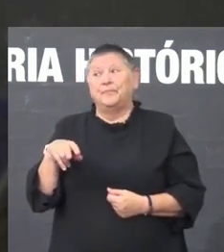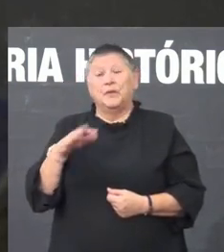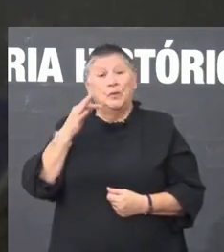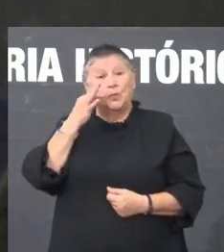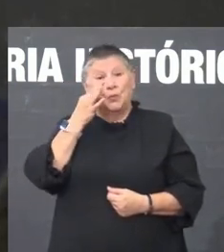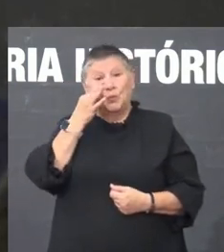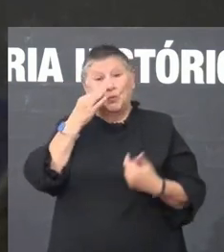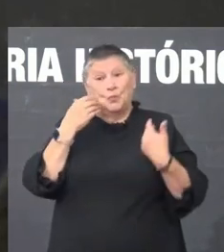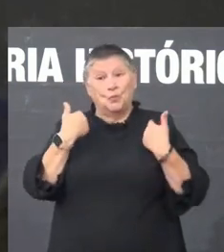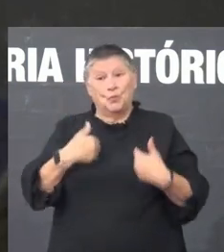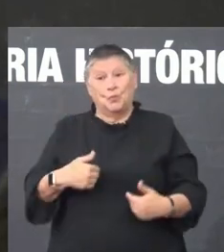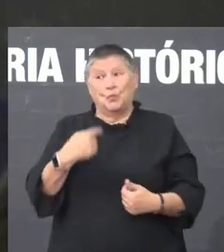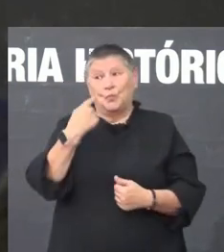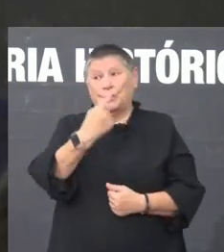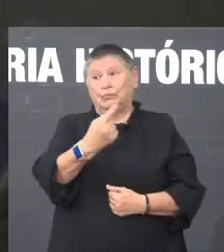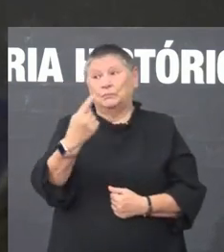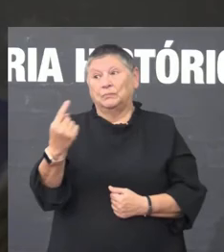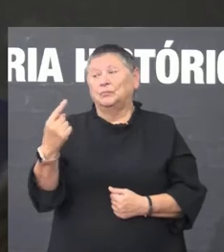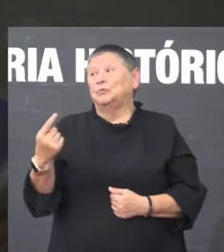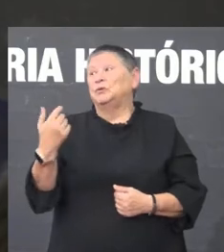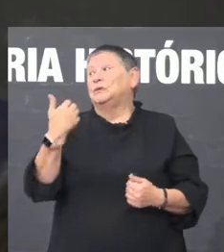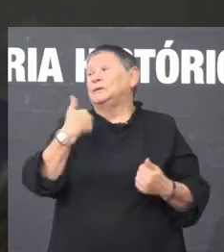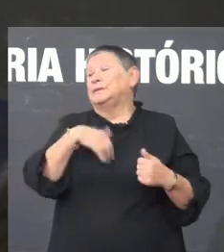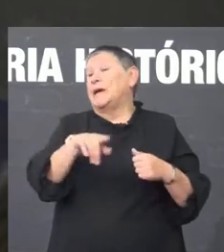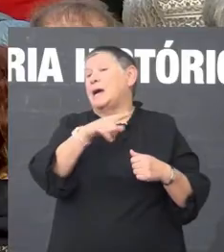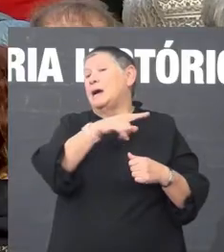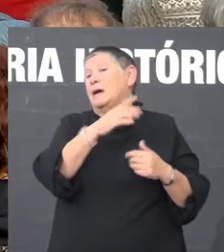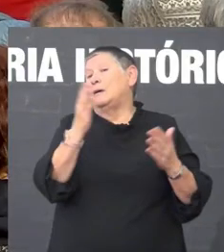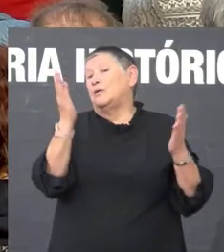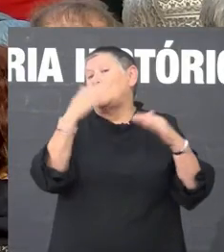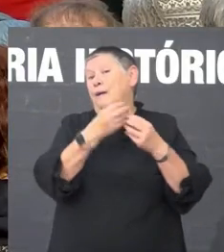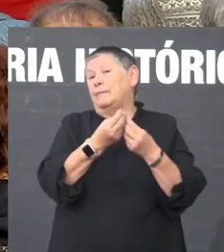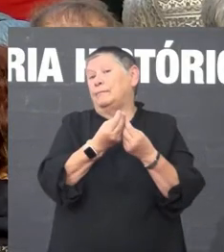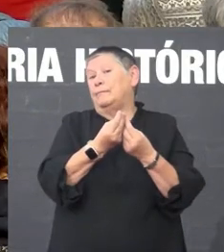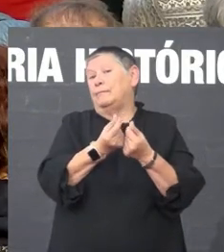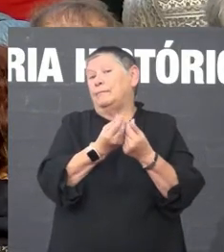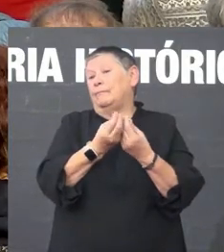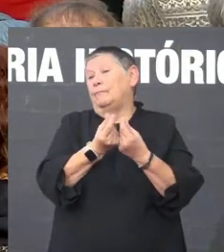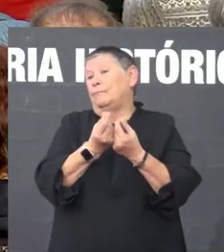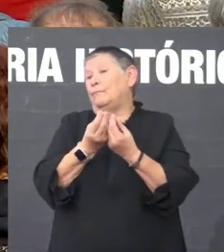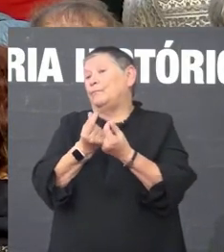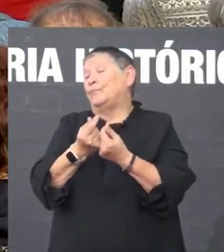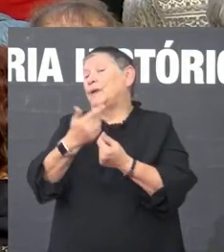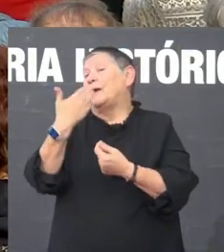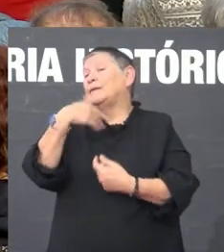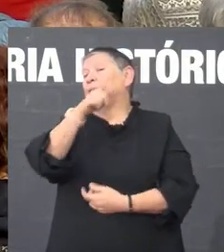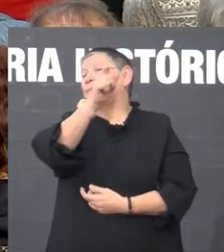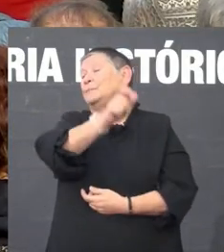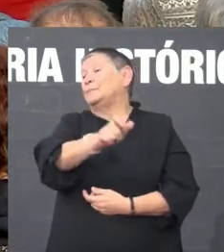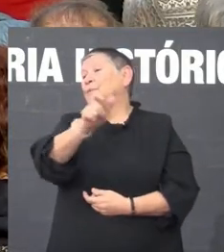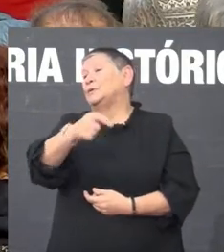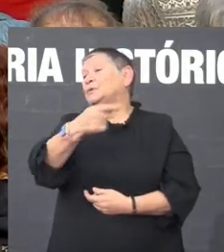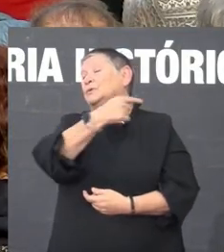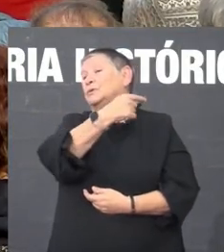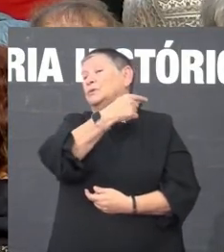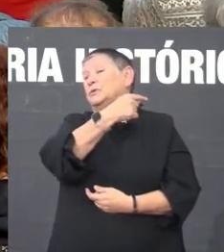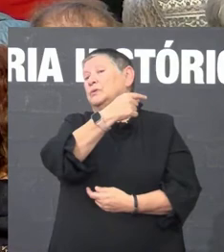biológicamente ya no existen o van desapareciendo aquellas personas que